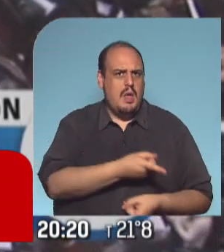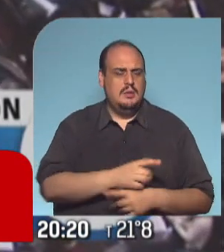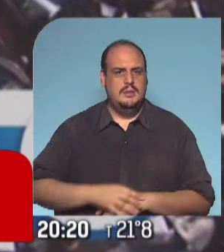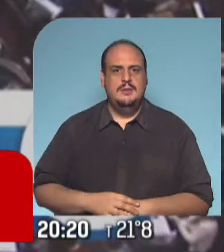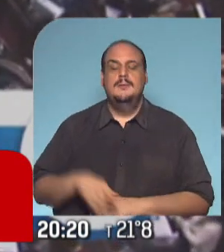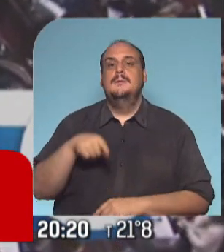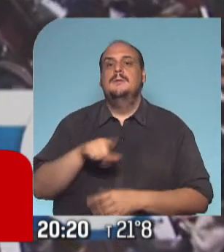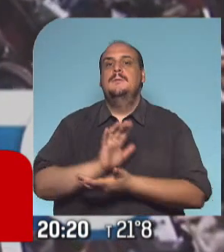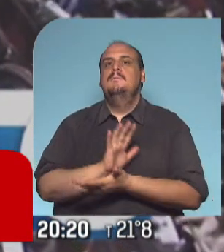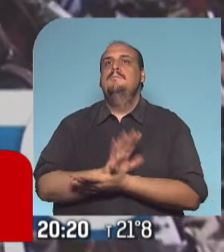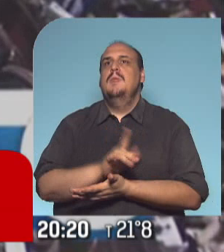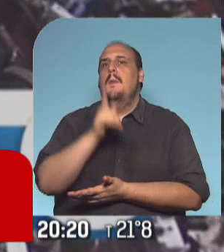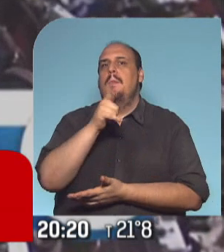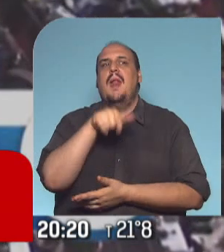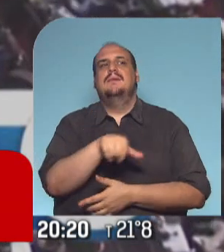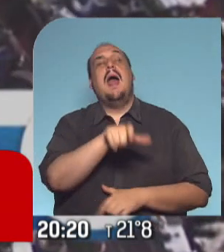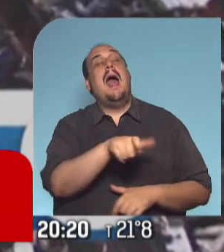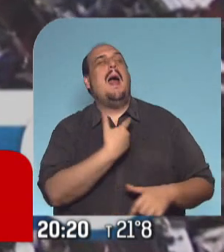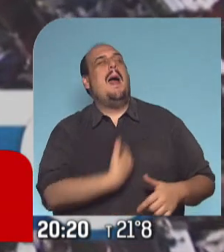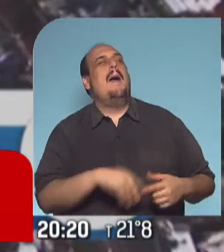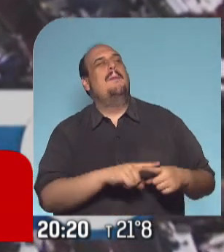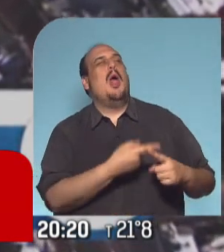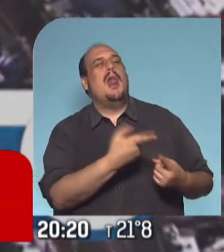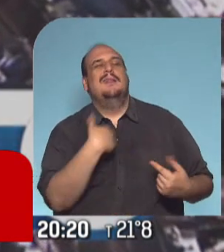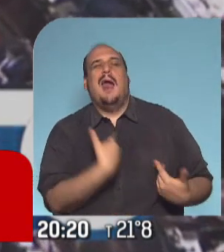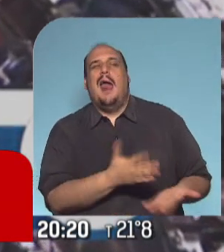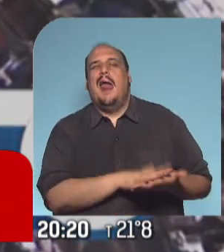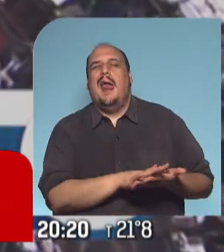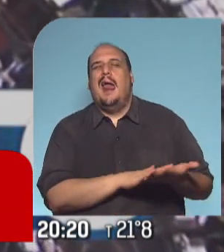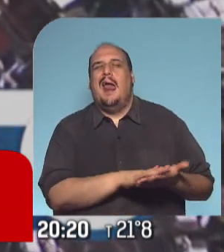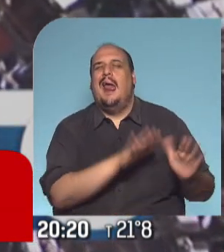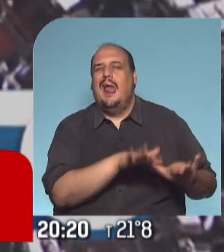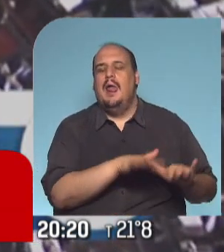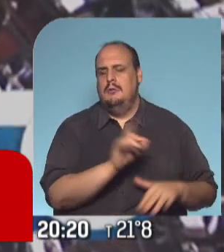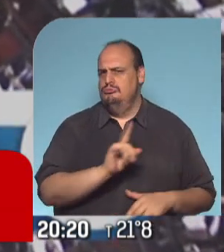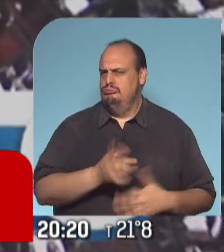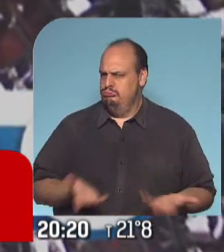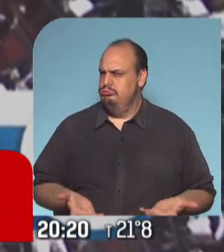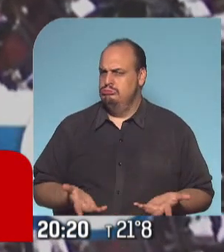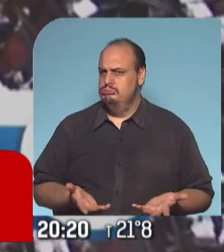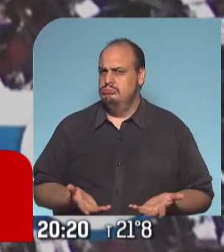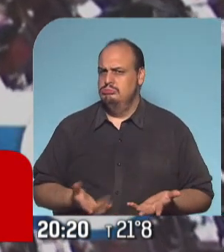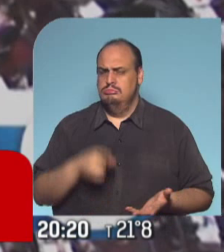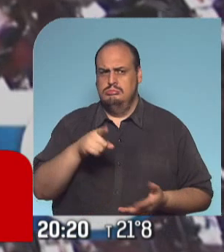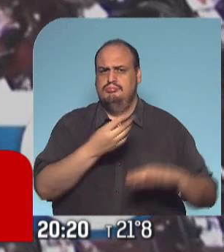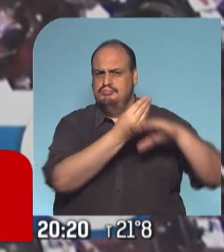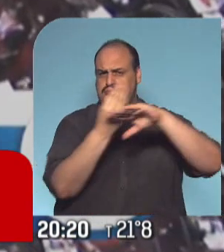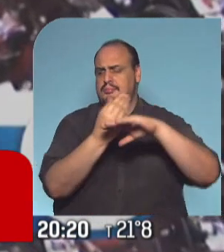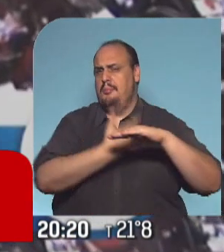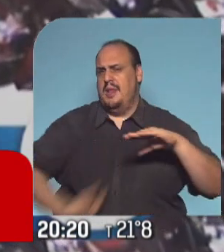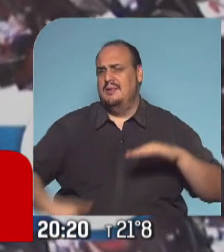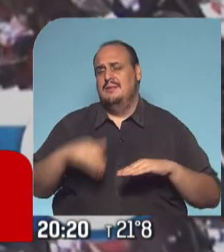de romper con algunos privilegios, sobre todo de los altos más los cargos más altos, decía, en este caso